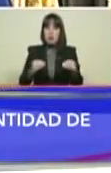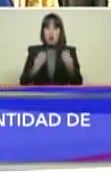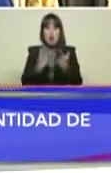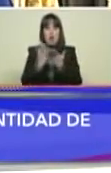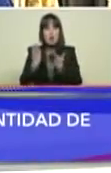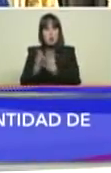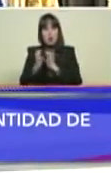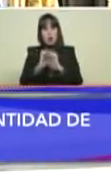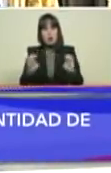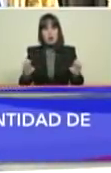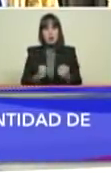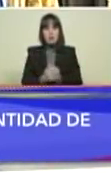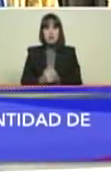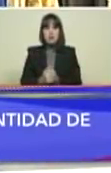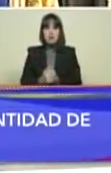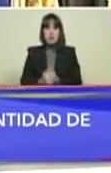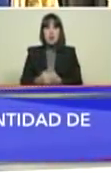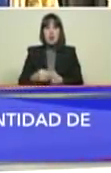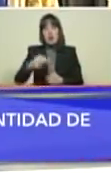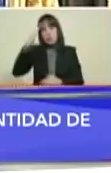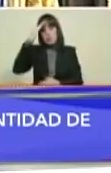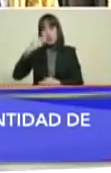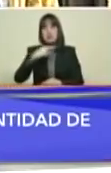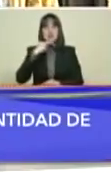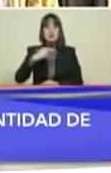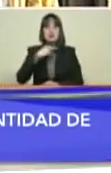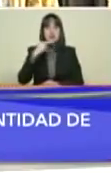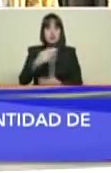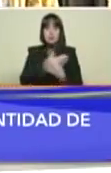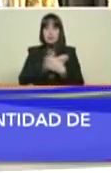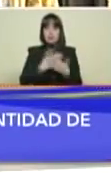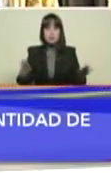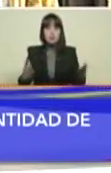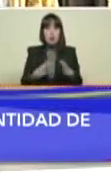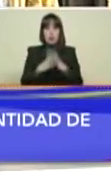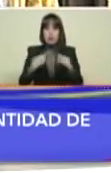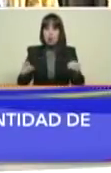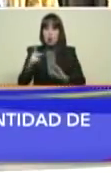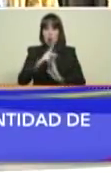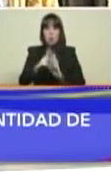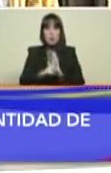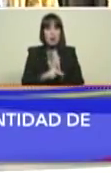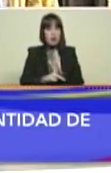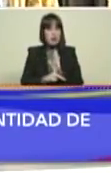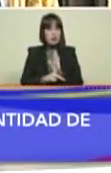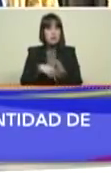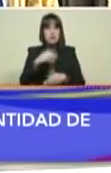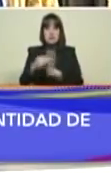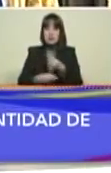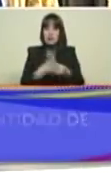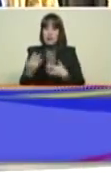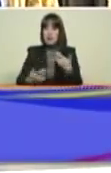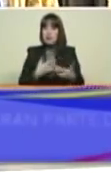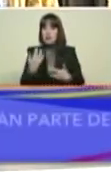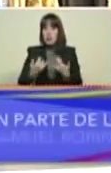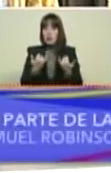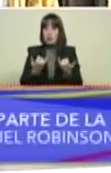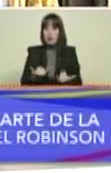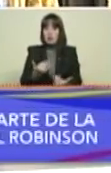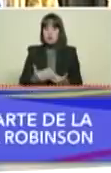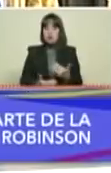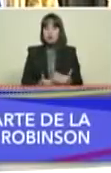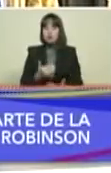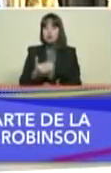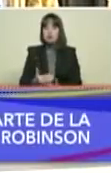establecimientos educativos. La Milicia Nacional Bolivariana, garanticen que todos estos planes vayan activándose de manera